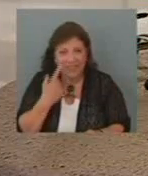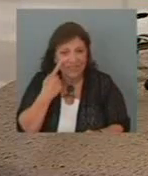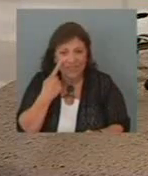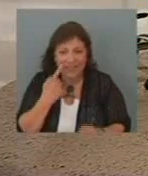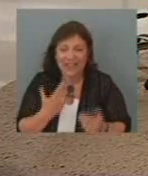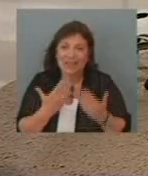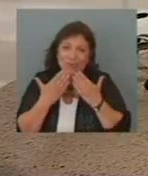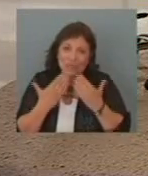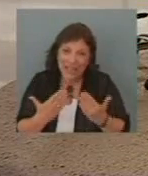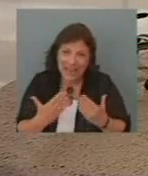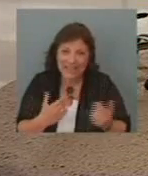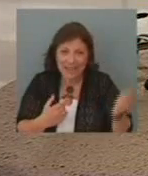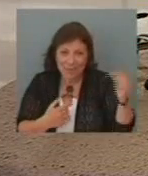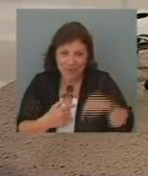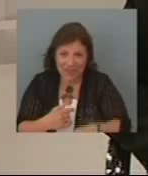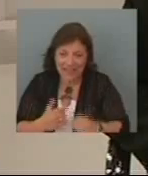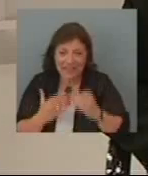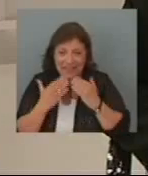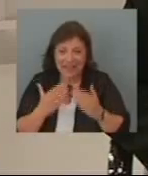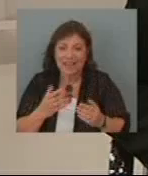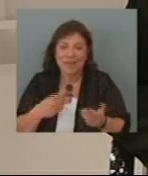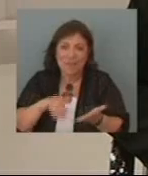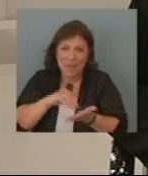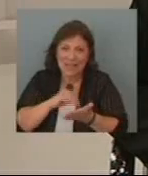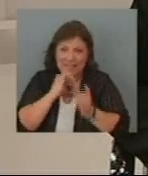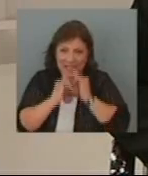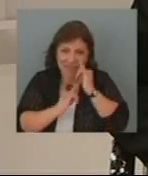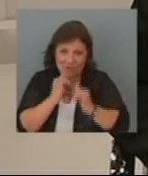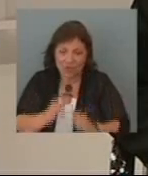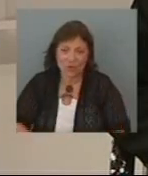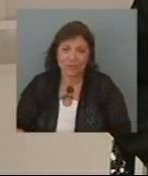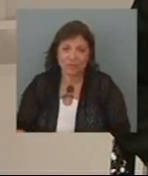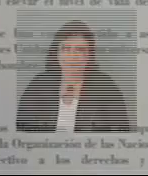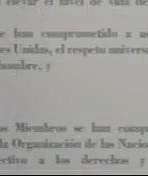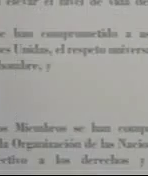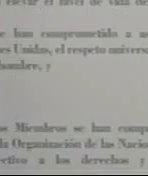Un gusto tenerte por acá. Gracias, Susana. A ti. Seguimos con más Info TNU.